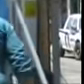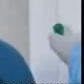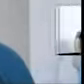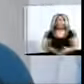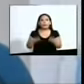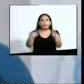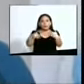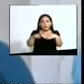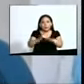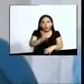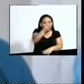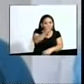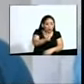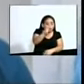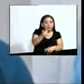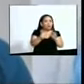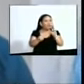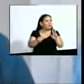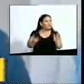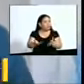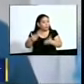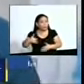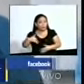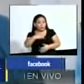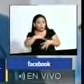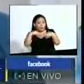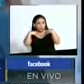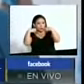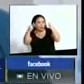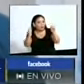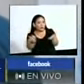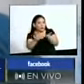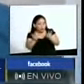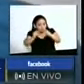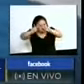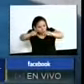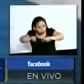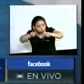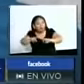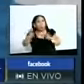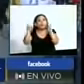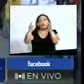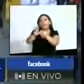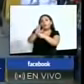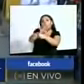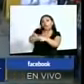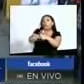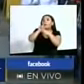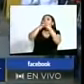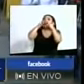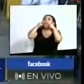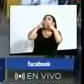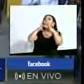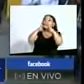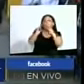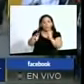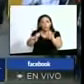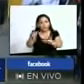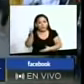Durante 3 días, el Ministerio de Salud realizará una sobremuestra de 3.000 pruebas PCR de COVID-19 en San Salvador. Se